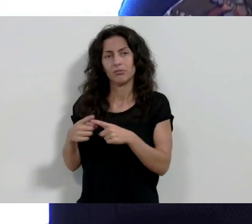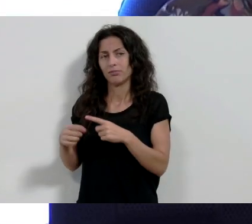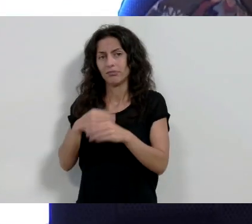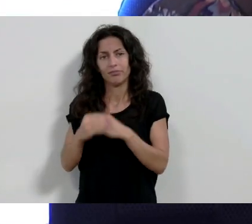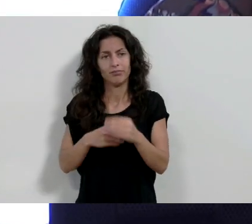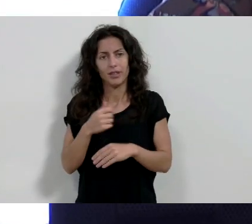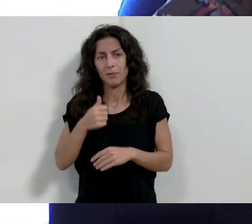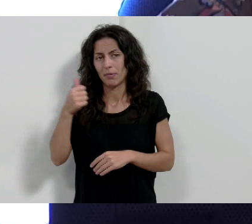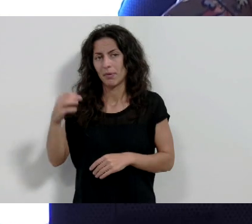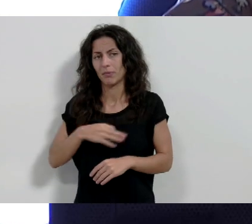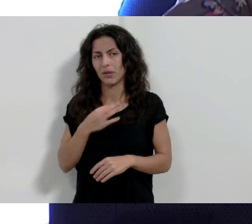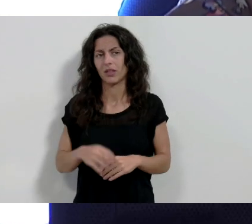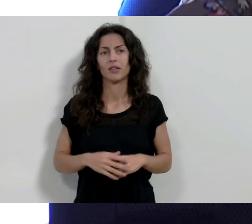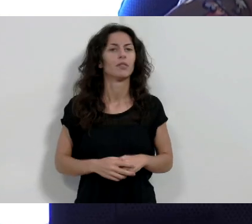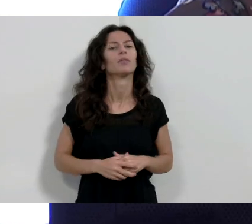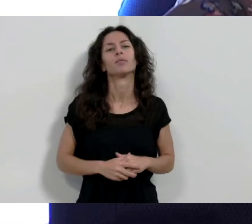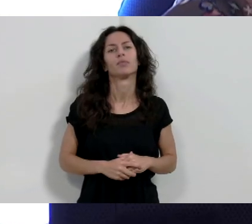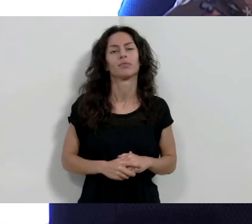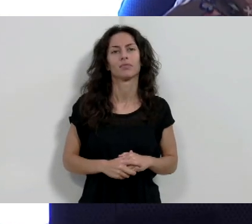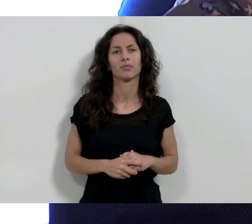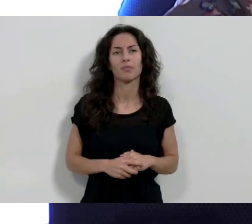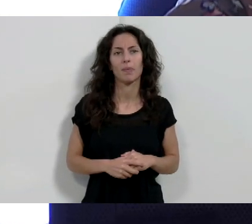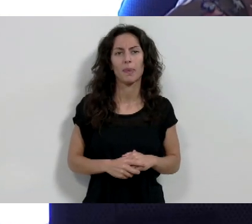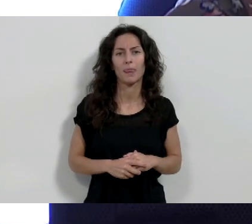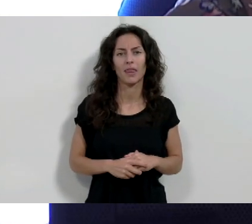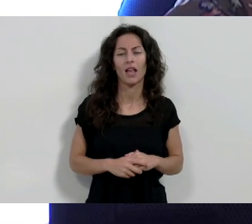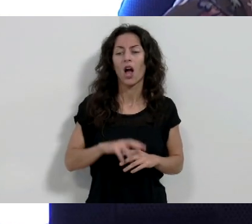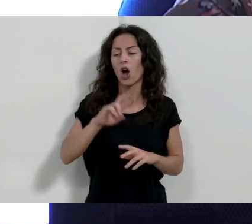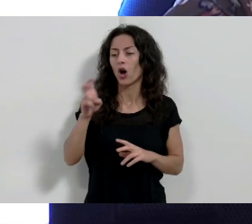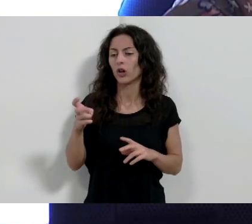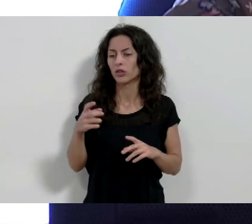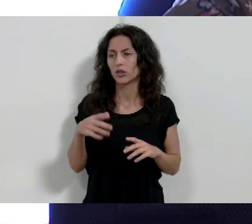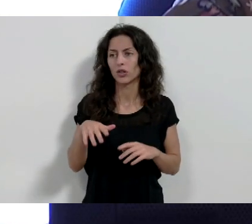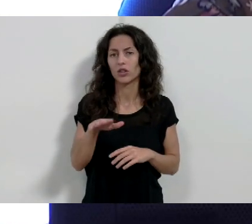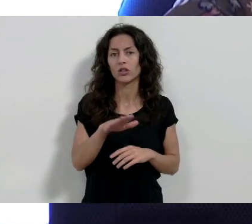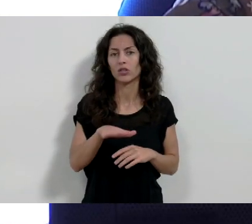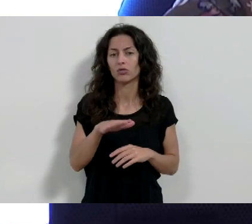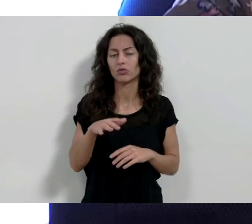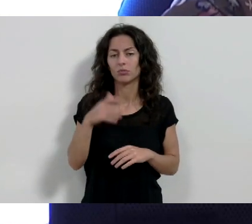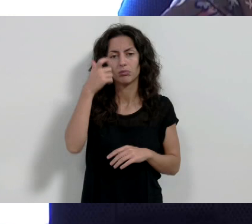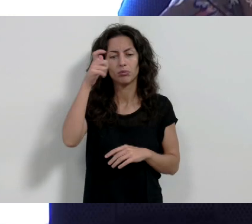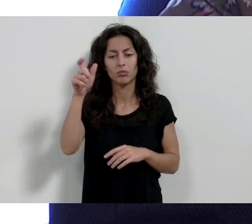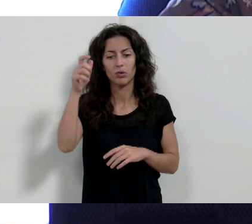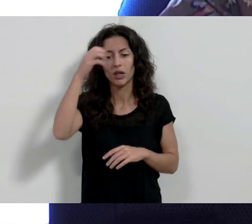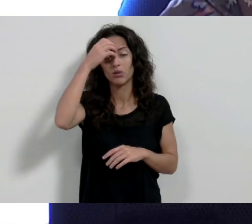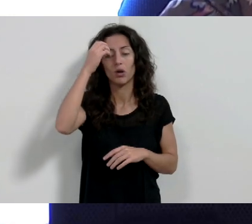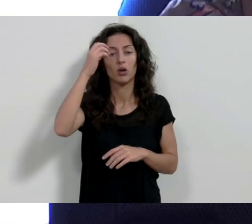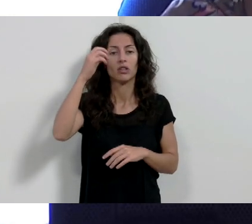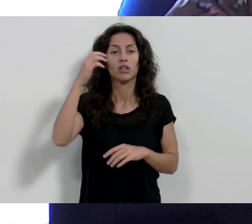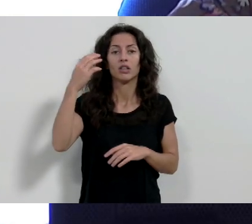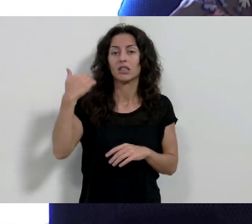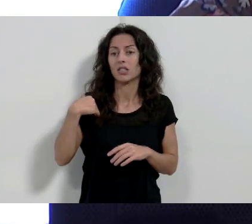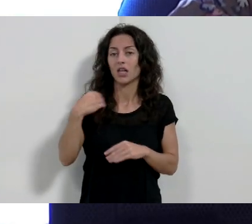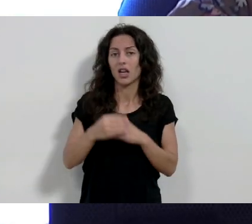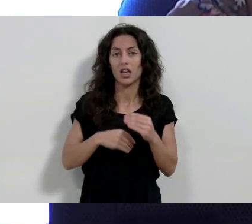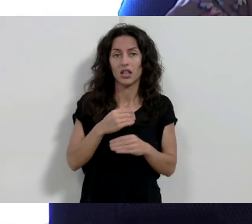sitios, no sé si pocas o muchas, las suficientes como para tomar una medida. Y es que esto que estamos proponiendo nosotros no es original, lo